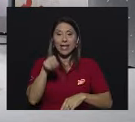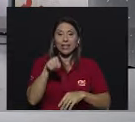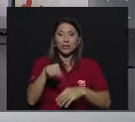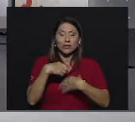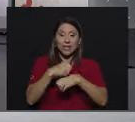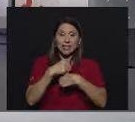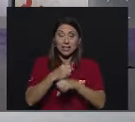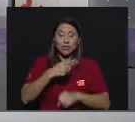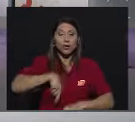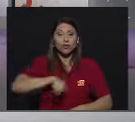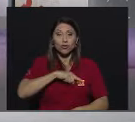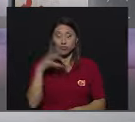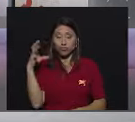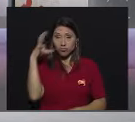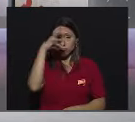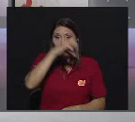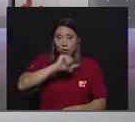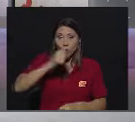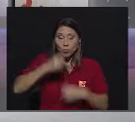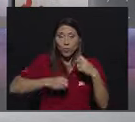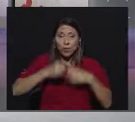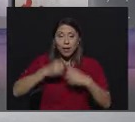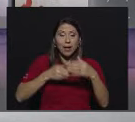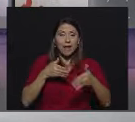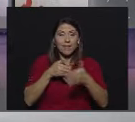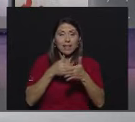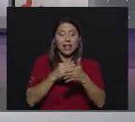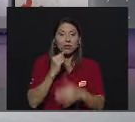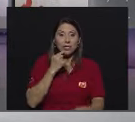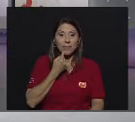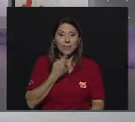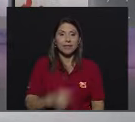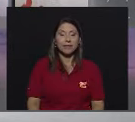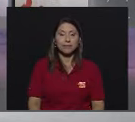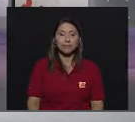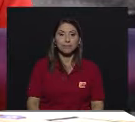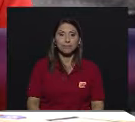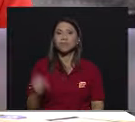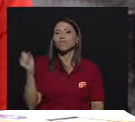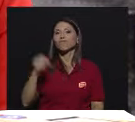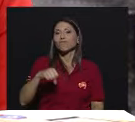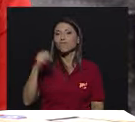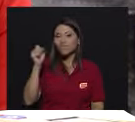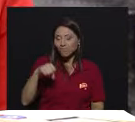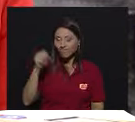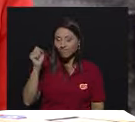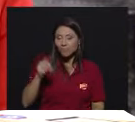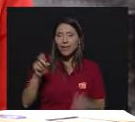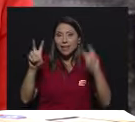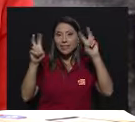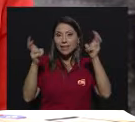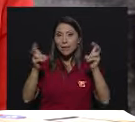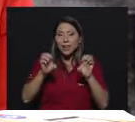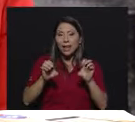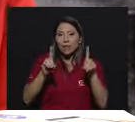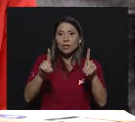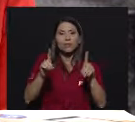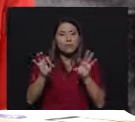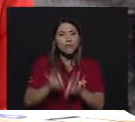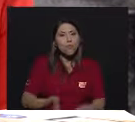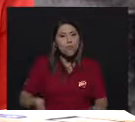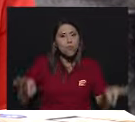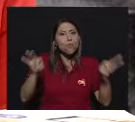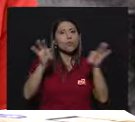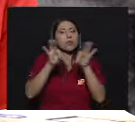a otro problema que nos está afectando seriamente. Claro, el tema de la educación es fundamental como fortaleza país,